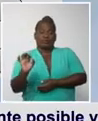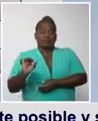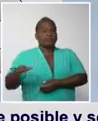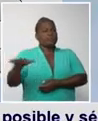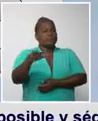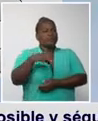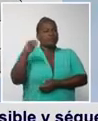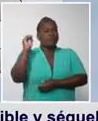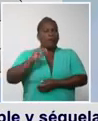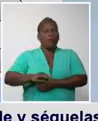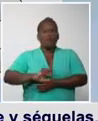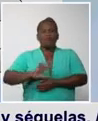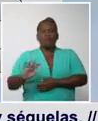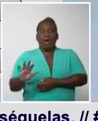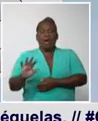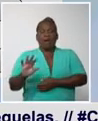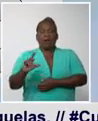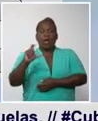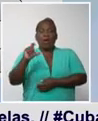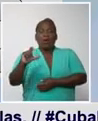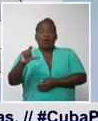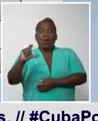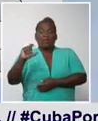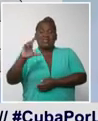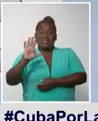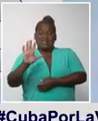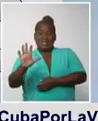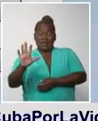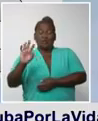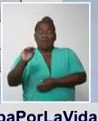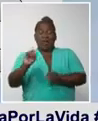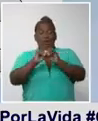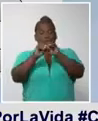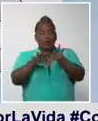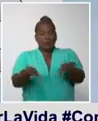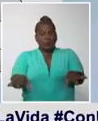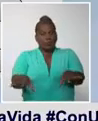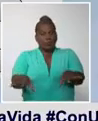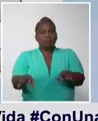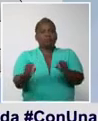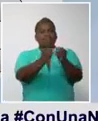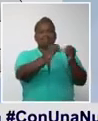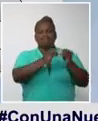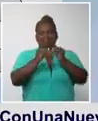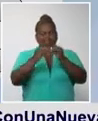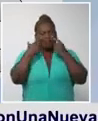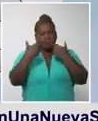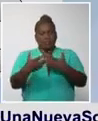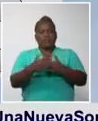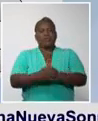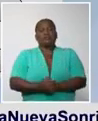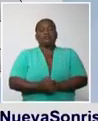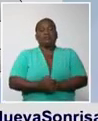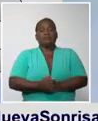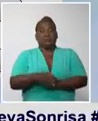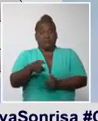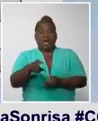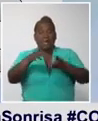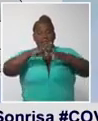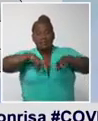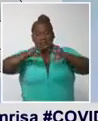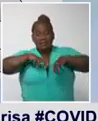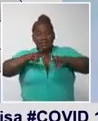está en 5 se habla de una transmisión importante. Con este comportamiento de los estudios en el día de ayer, pues